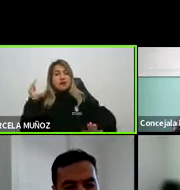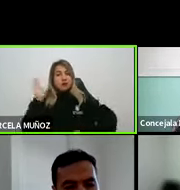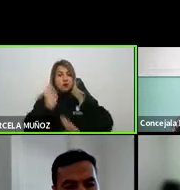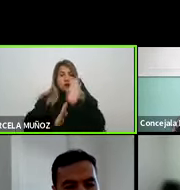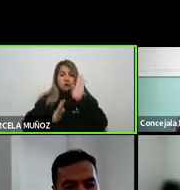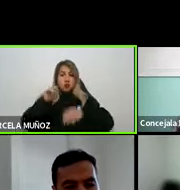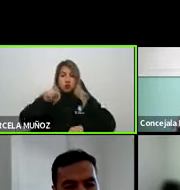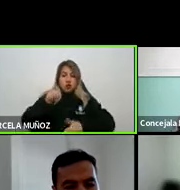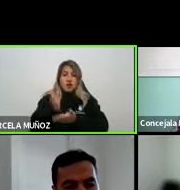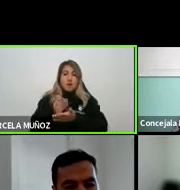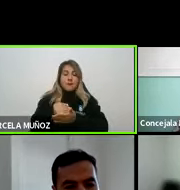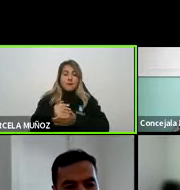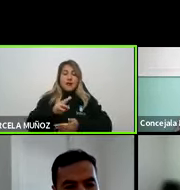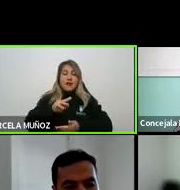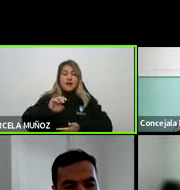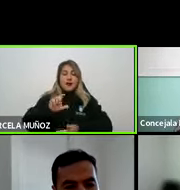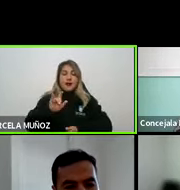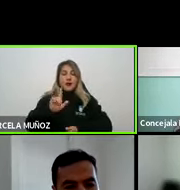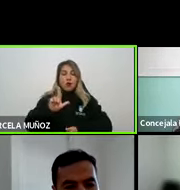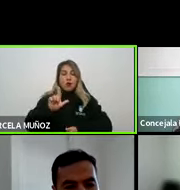con el plan regulador comunal,